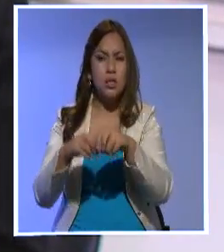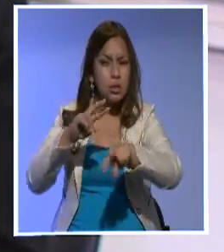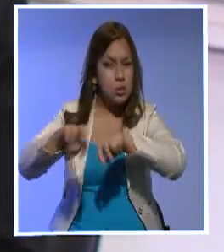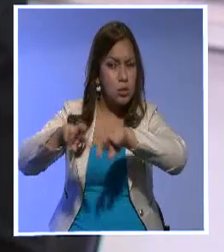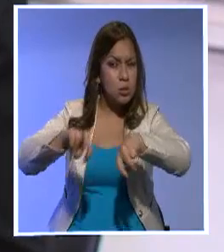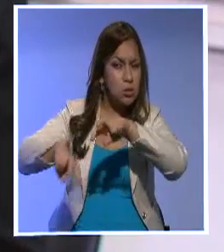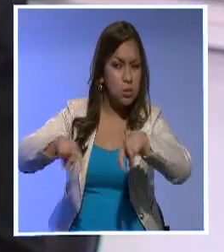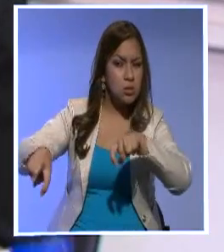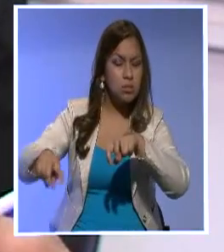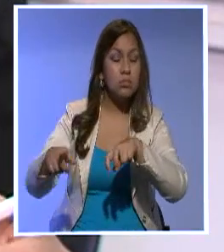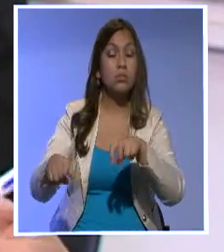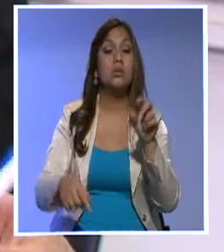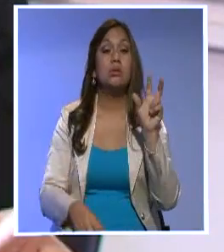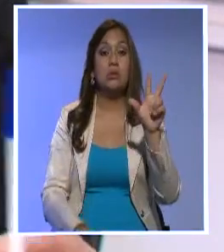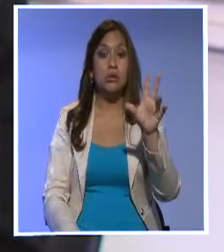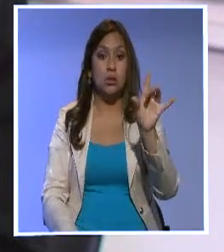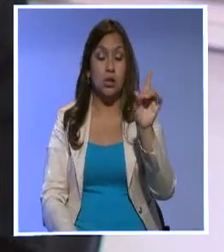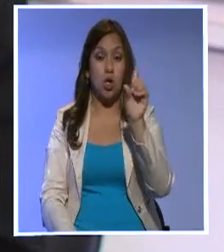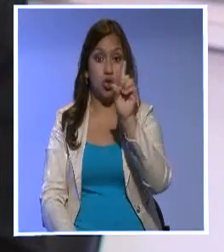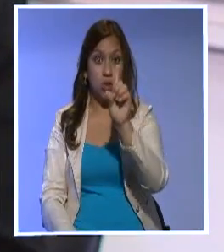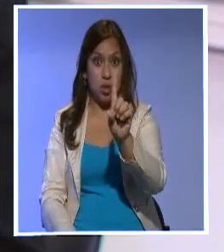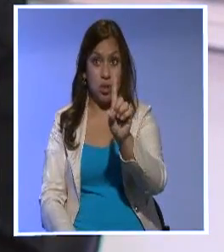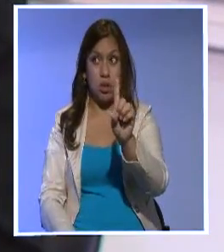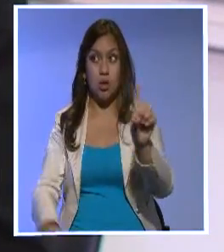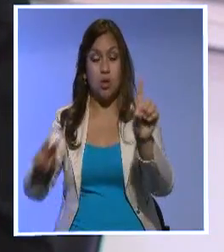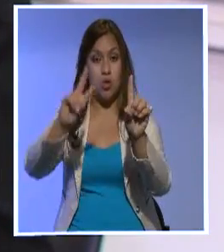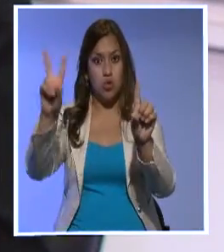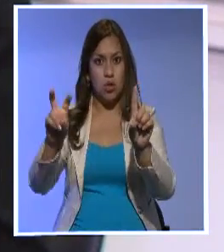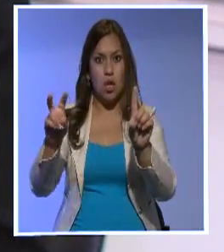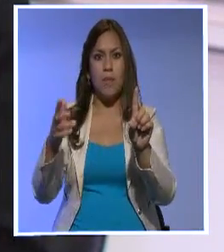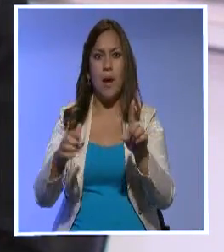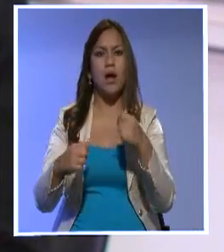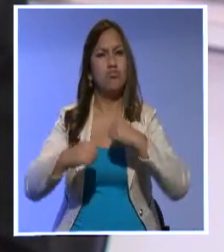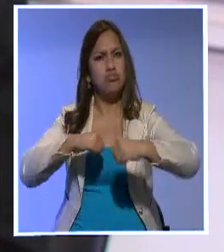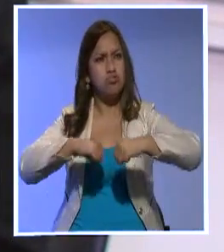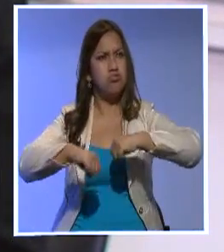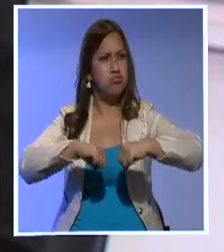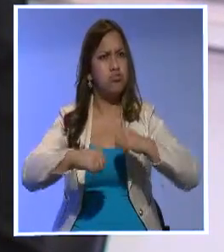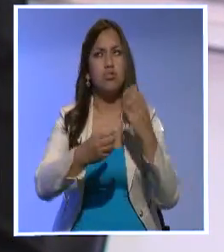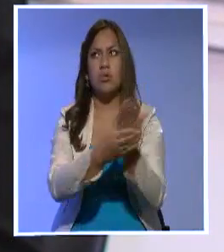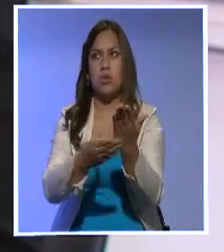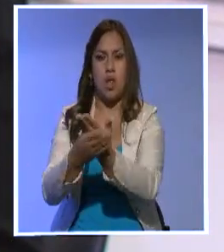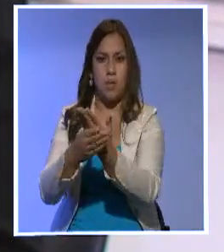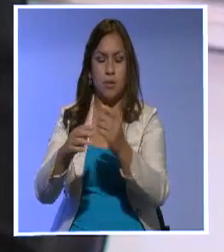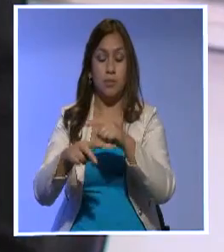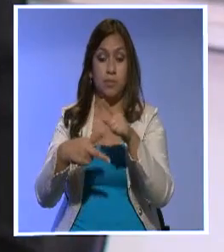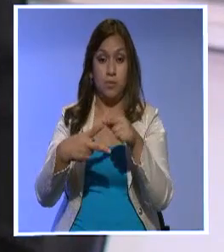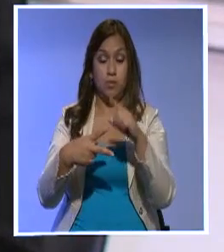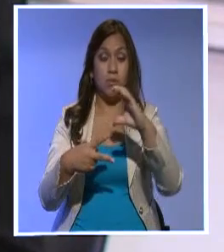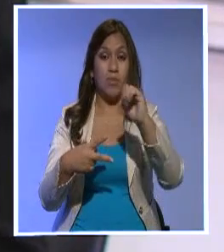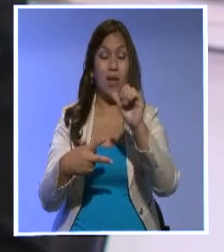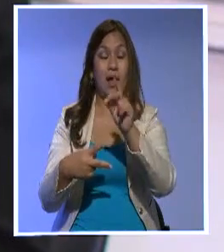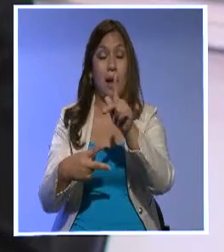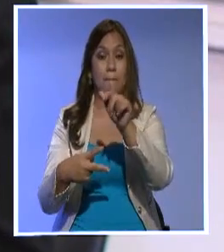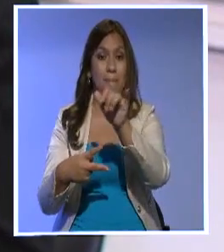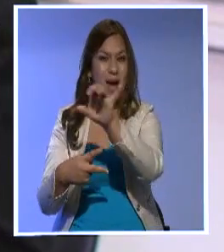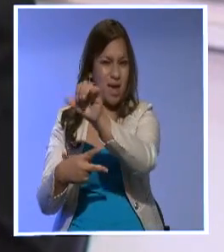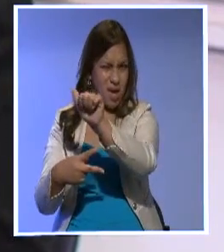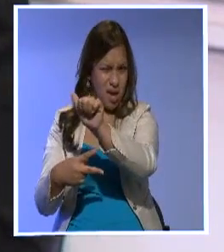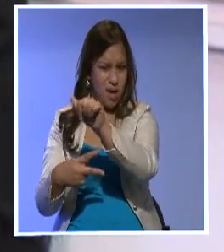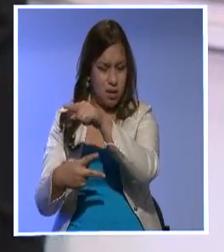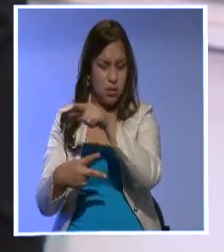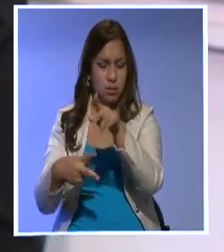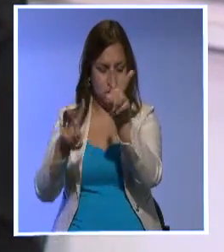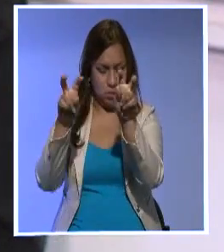han realizado 381 diligencias sobre el tema en torno al caso cap allá el fiscal explicó que el proceso se ha estado